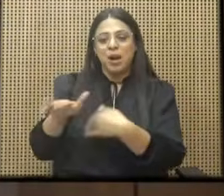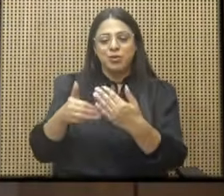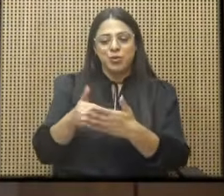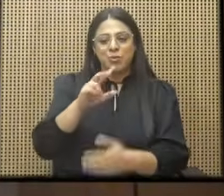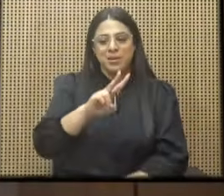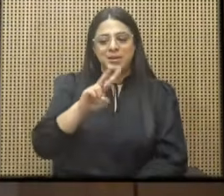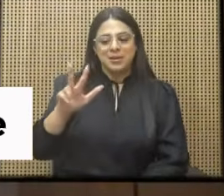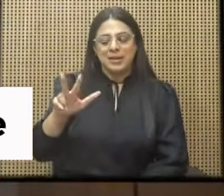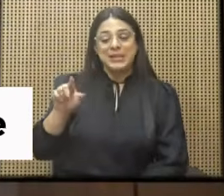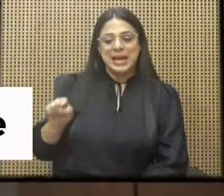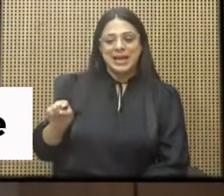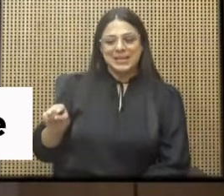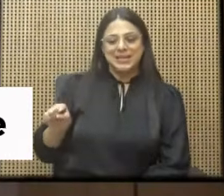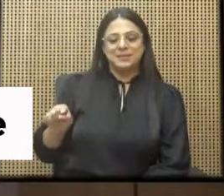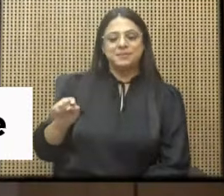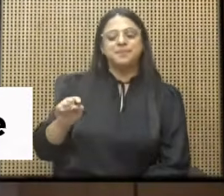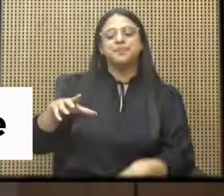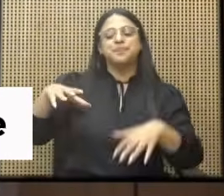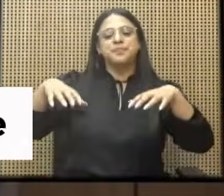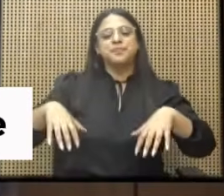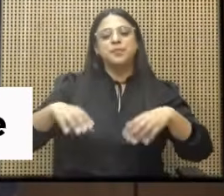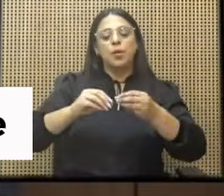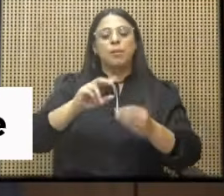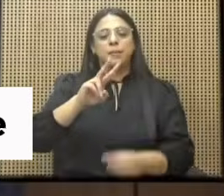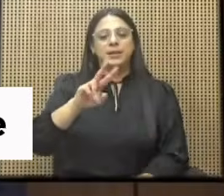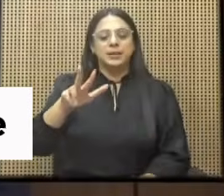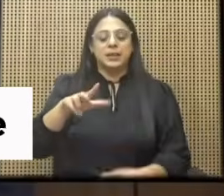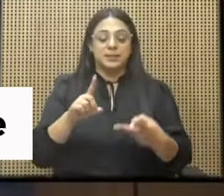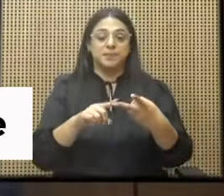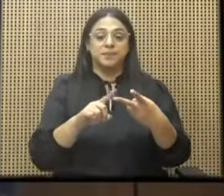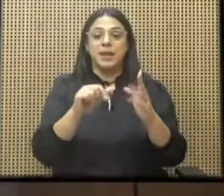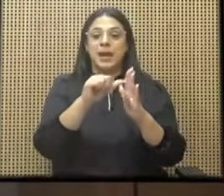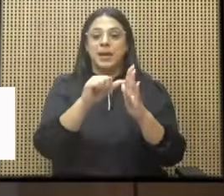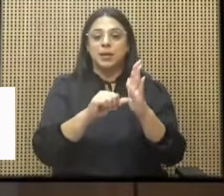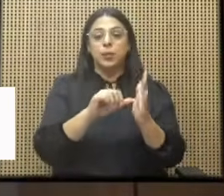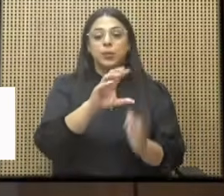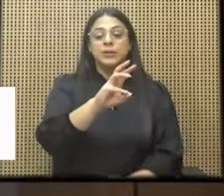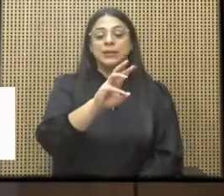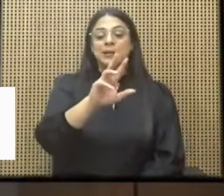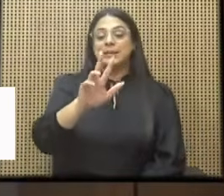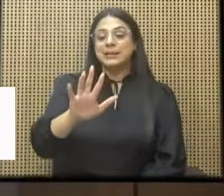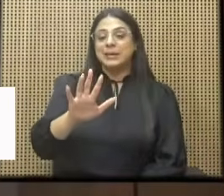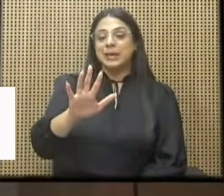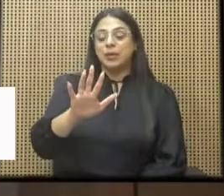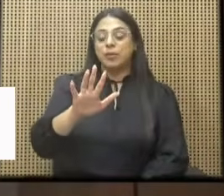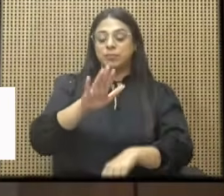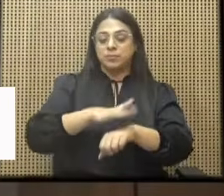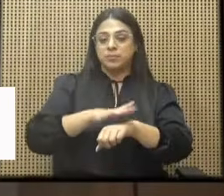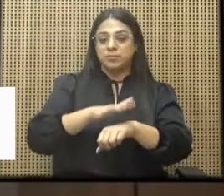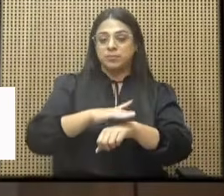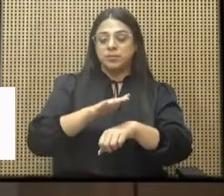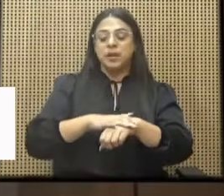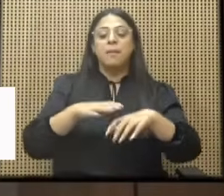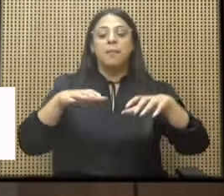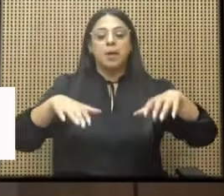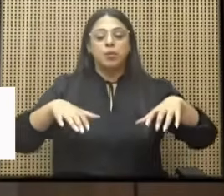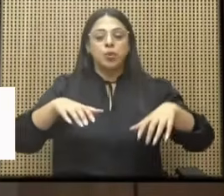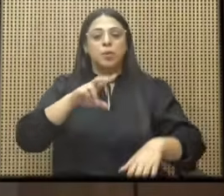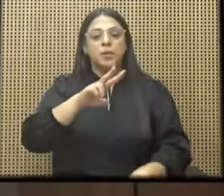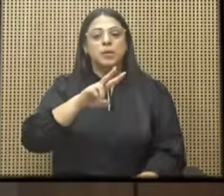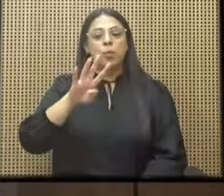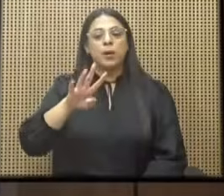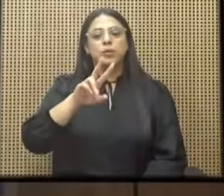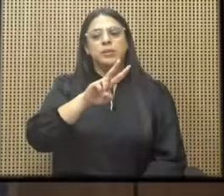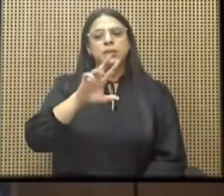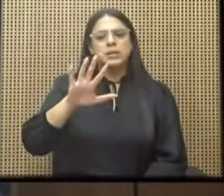magistrado 23. Y luego el artículo 65 les permite los magistrados 24, 25, 26. ¿Por